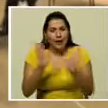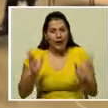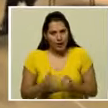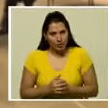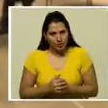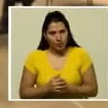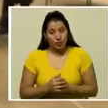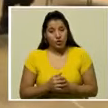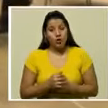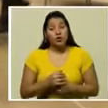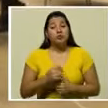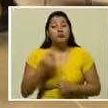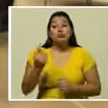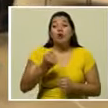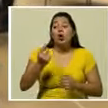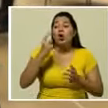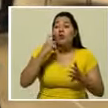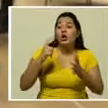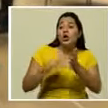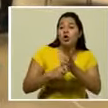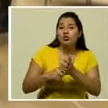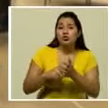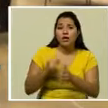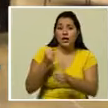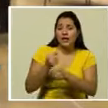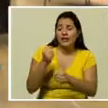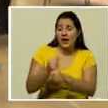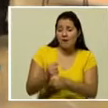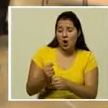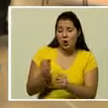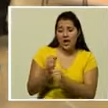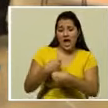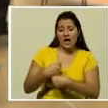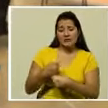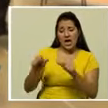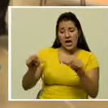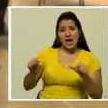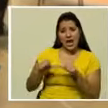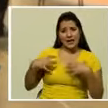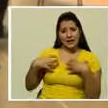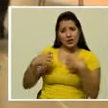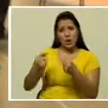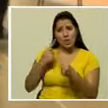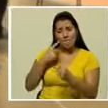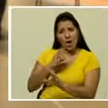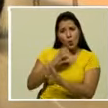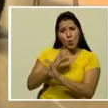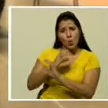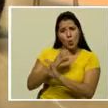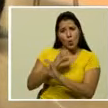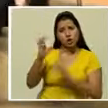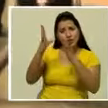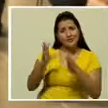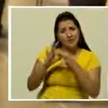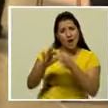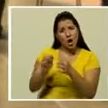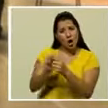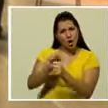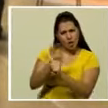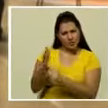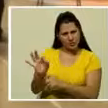reconocer nada más la labor que ha hecho la parte de salud para cuidar el bienestar de los costarricenses con respecto a la parte sanitaria del COVID, pero en